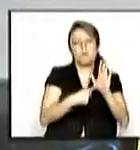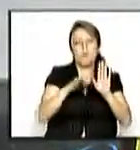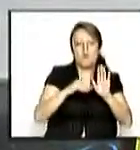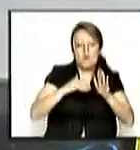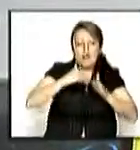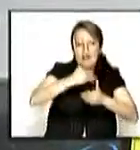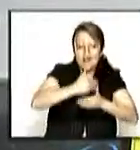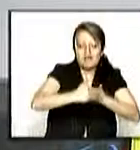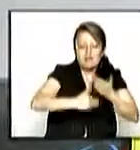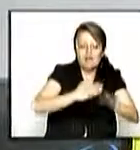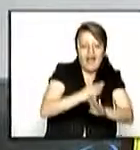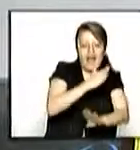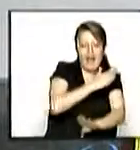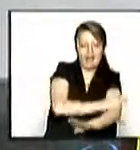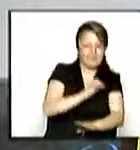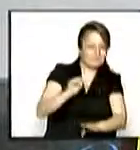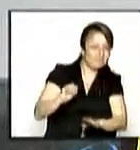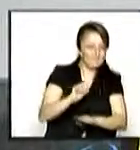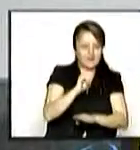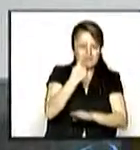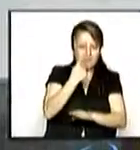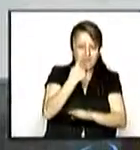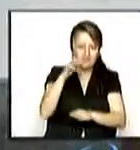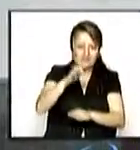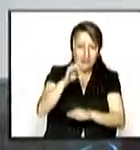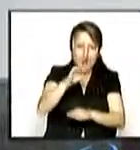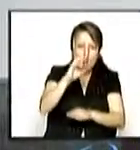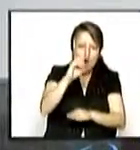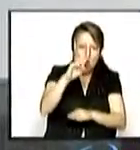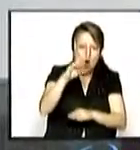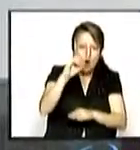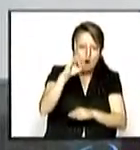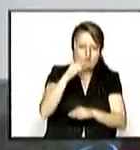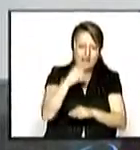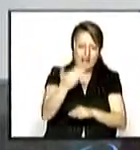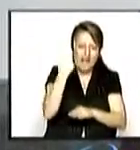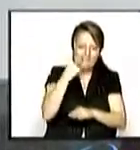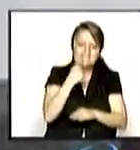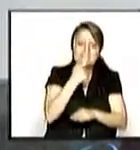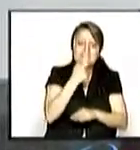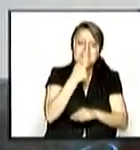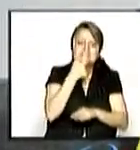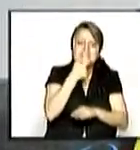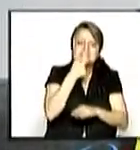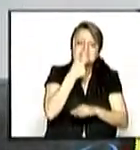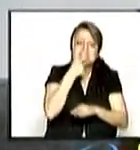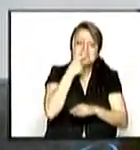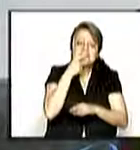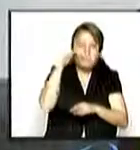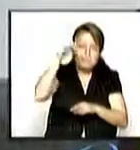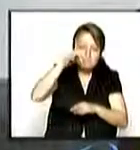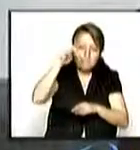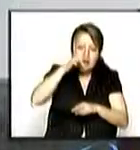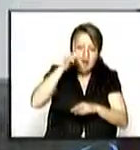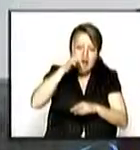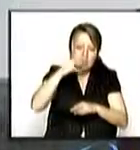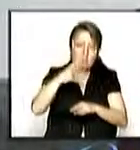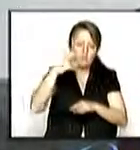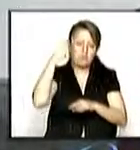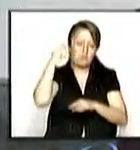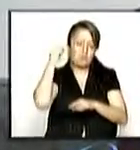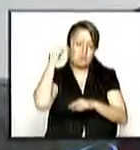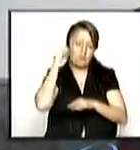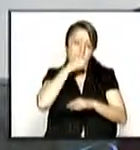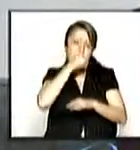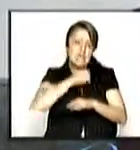primero se utilizaban muchísimo estos metales, luego pasamos a este, que es un acrílico libre de metal, es